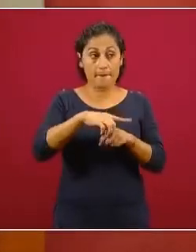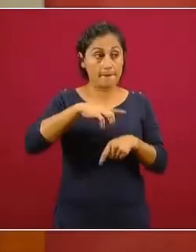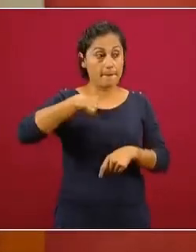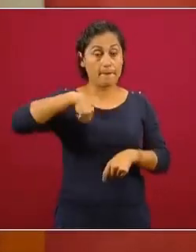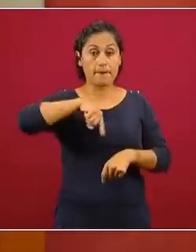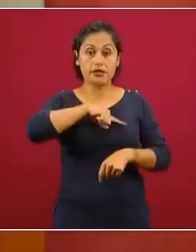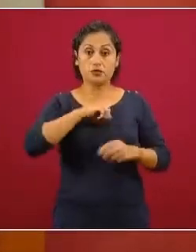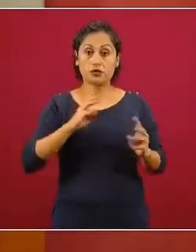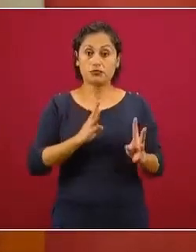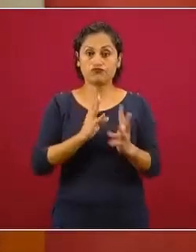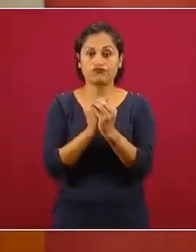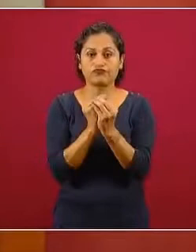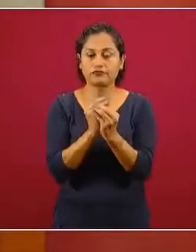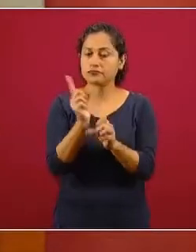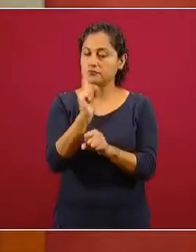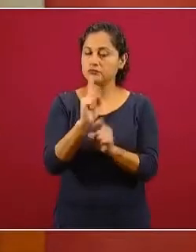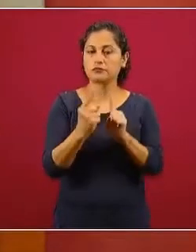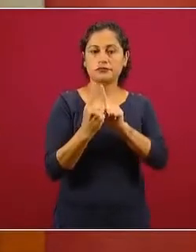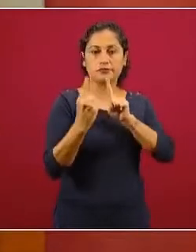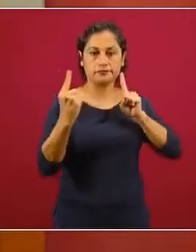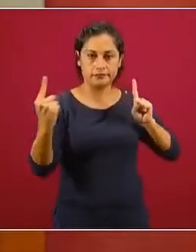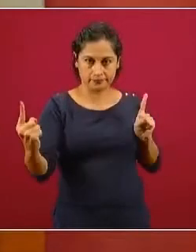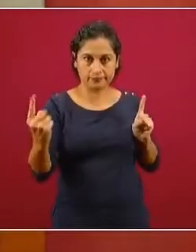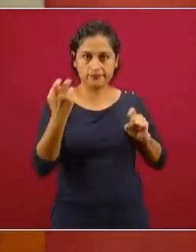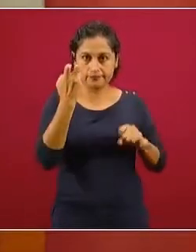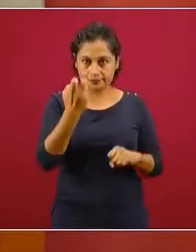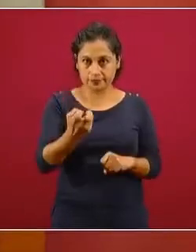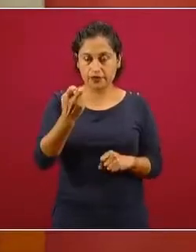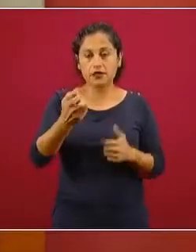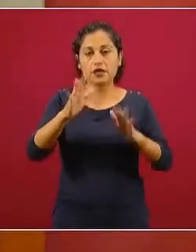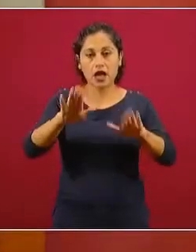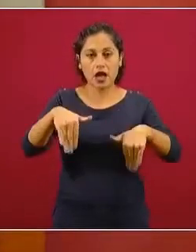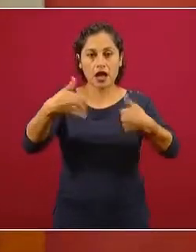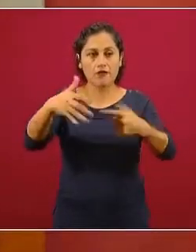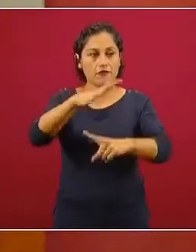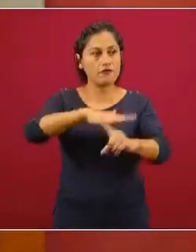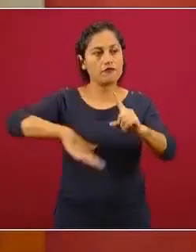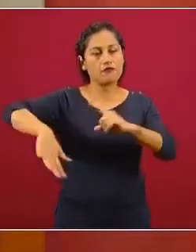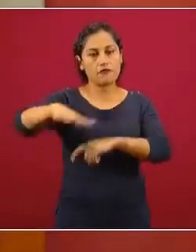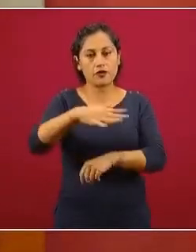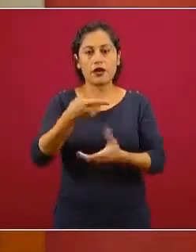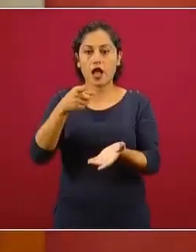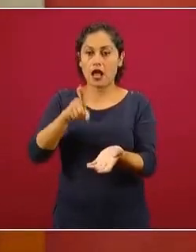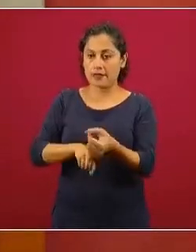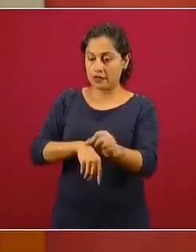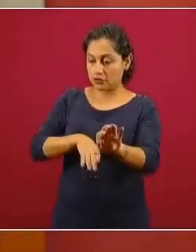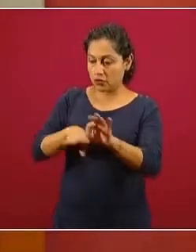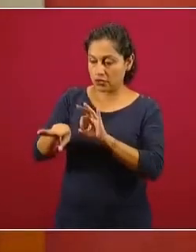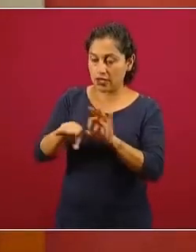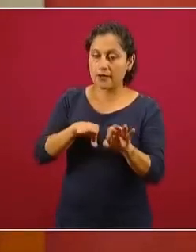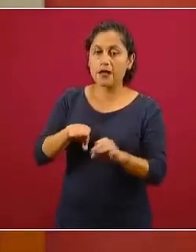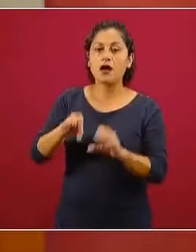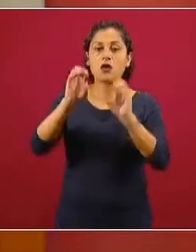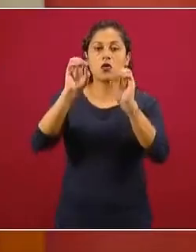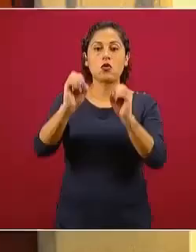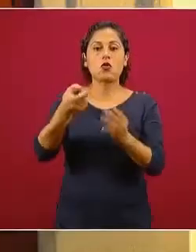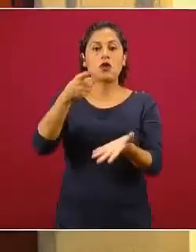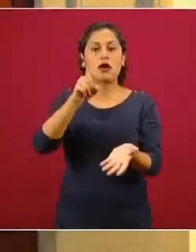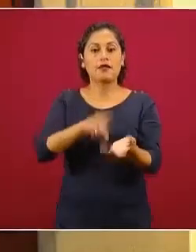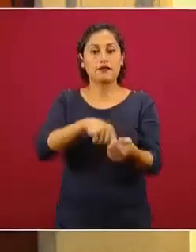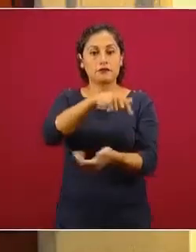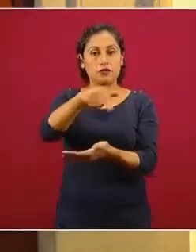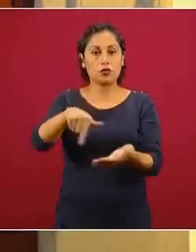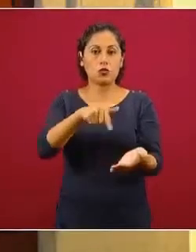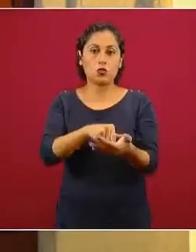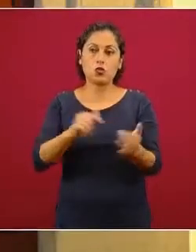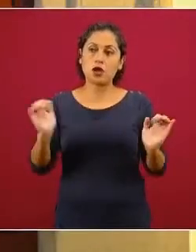nos relacionamos, sobre todo lógicamente en los espacios públicos, en el espacio laboral, en los espacios sociales,